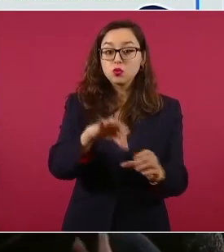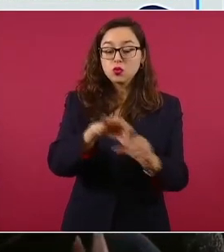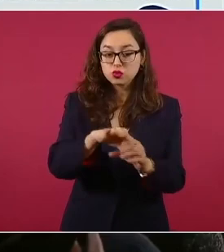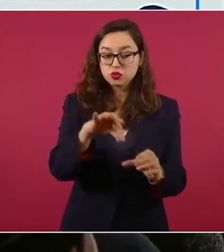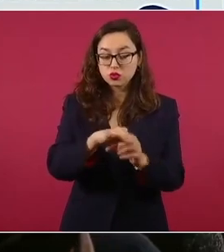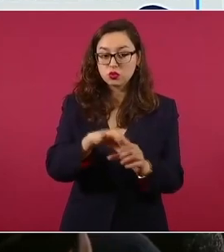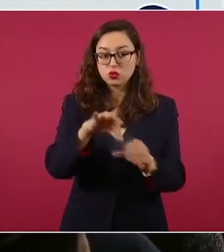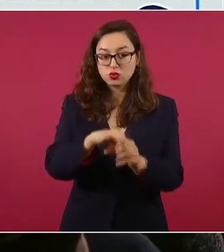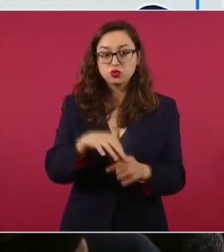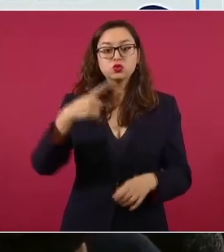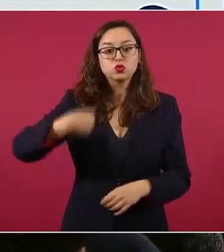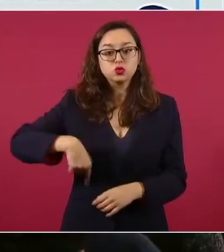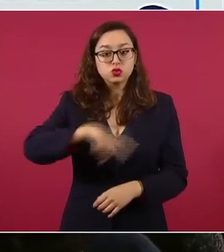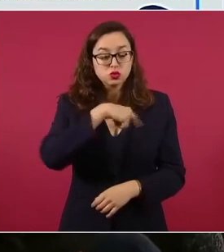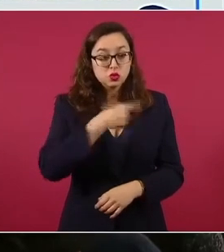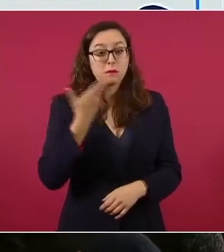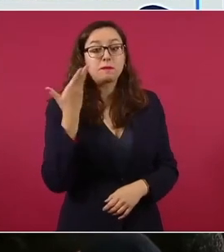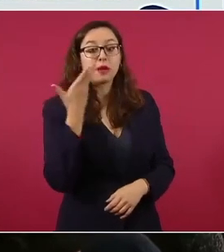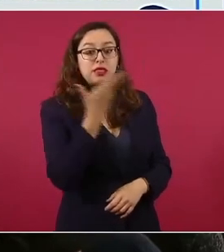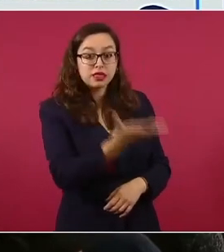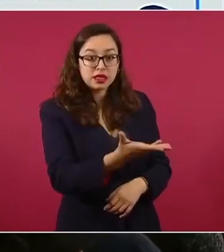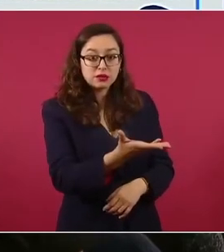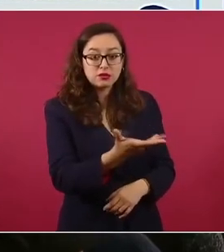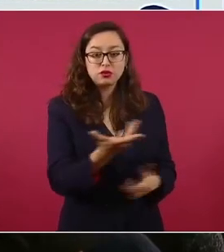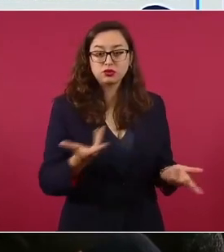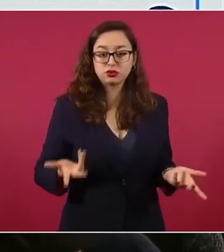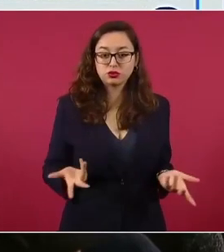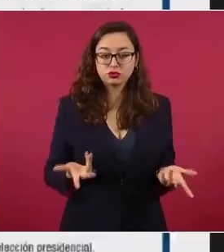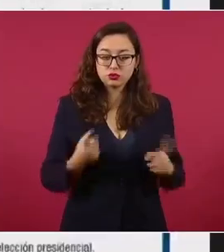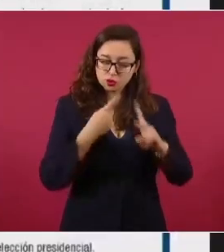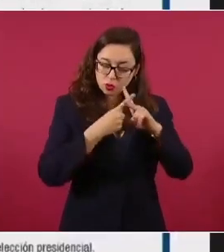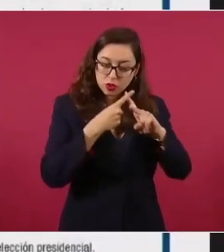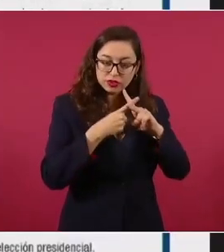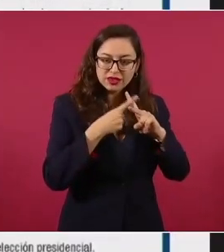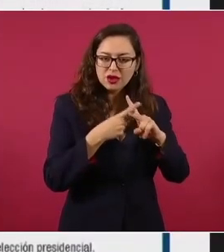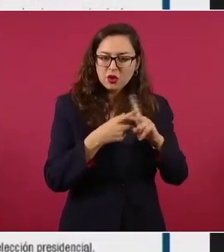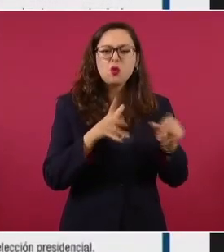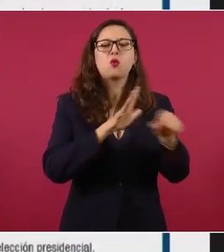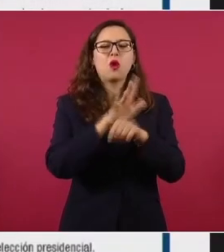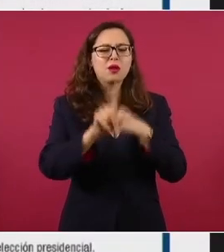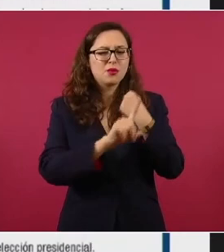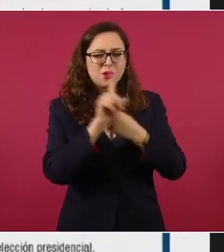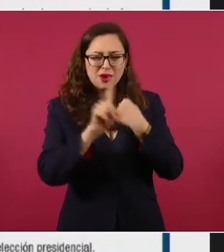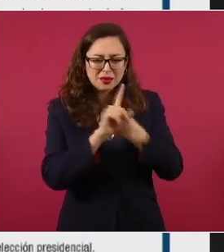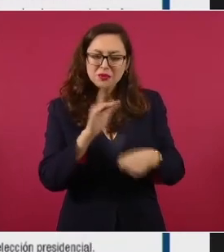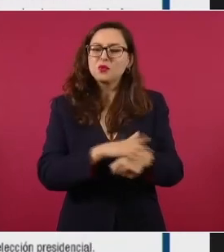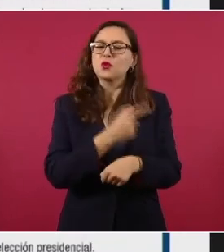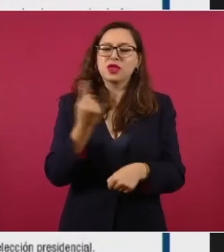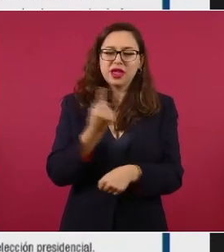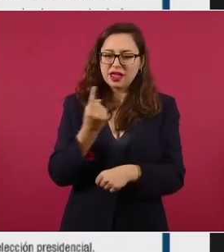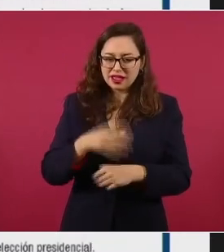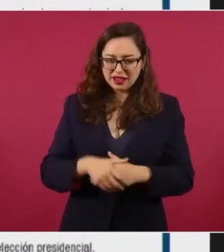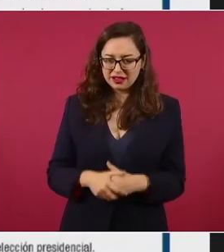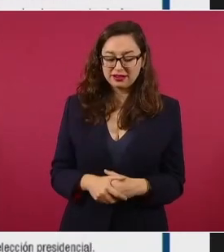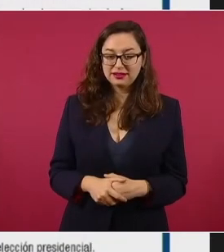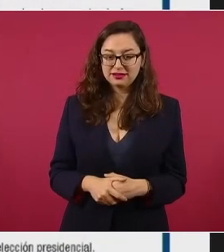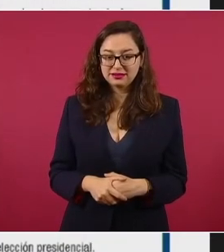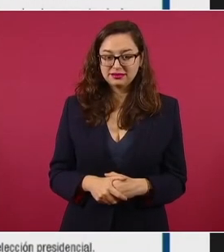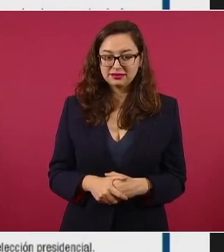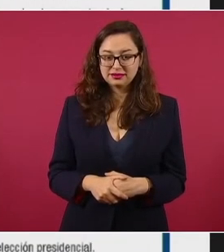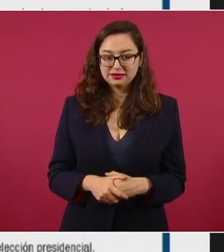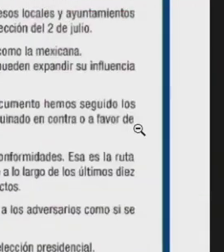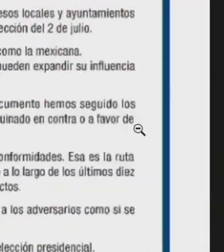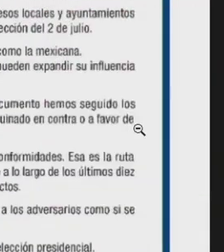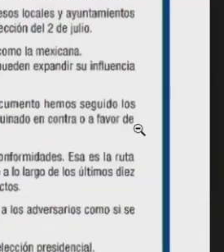que estábamos nosotros pidiendo, ¿qué les costaba contar los votos? Se contaron algunos